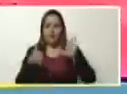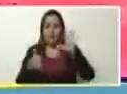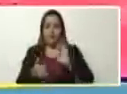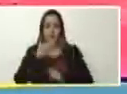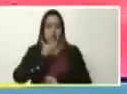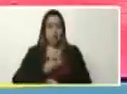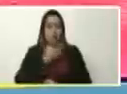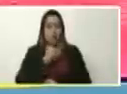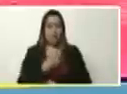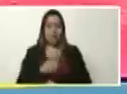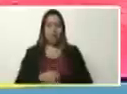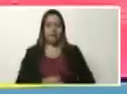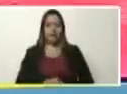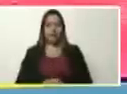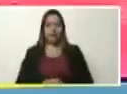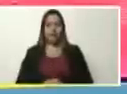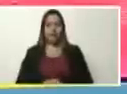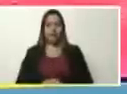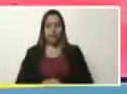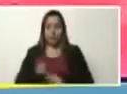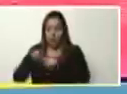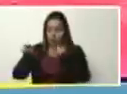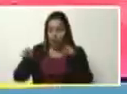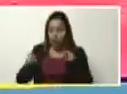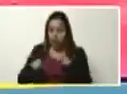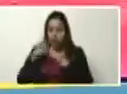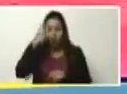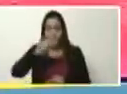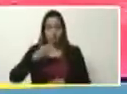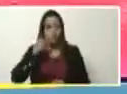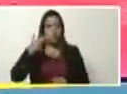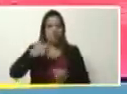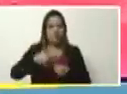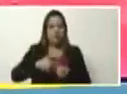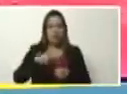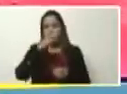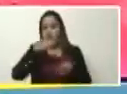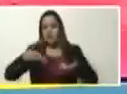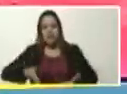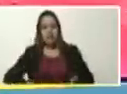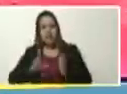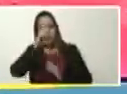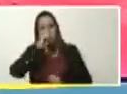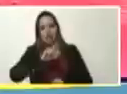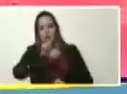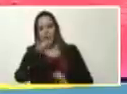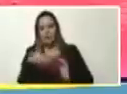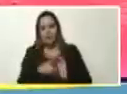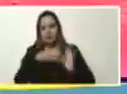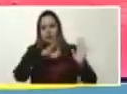diciembre. Algunos de ustedes, muchachos de la Juventud Petrolera, no habían nacido en el 98.